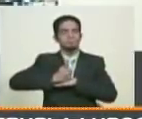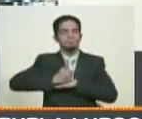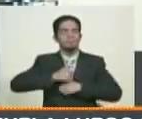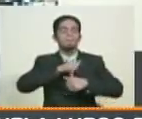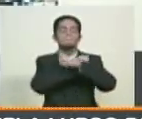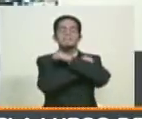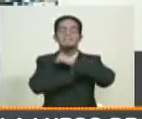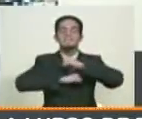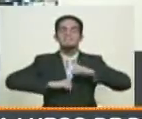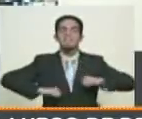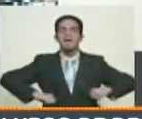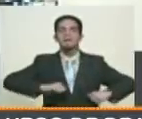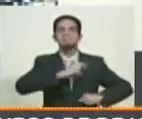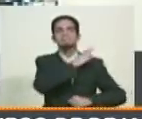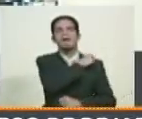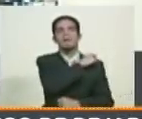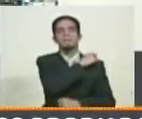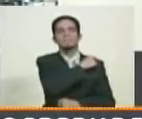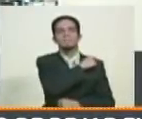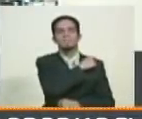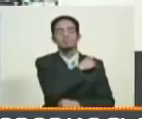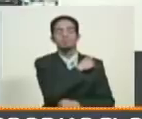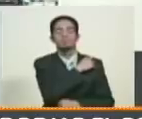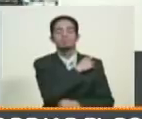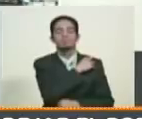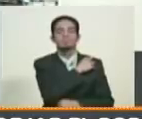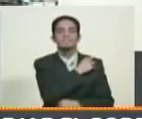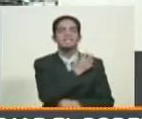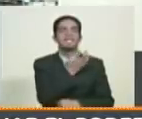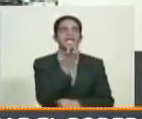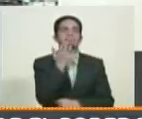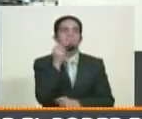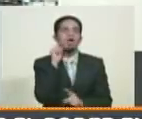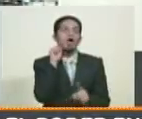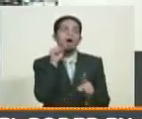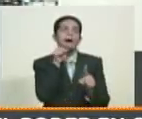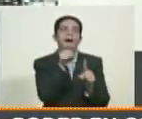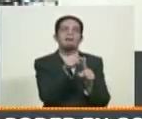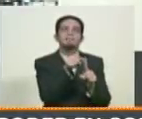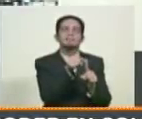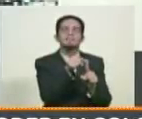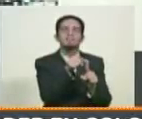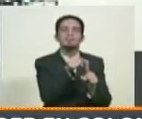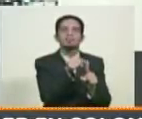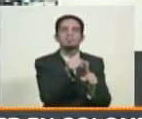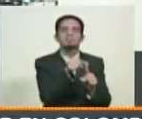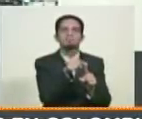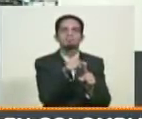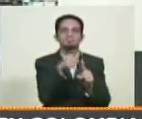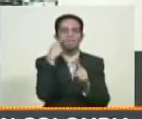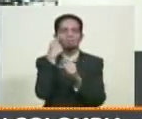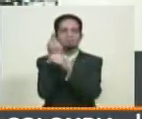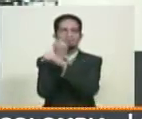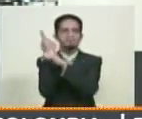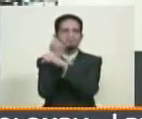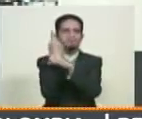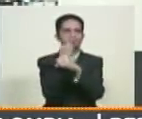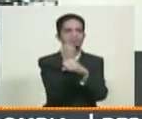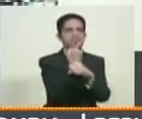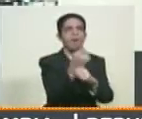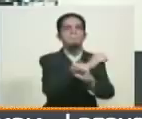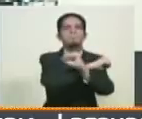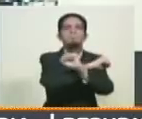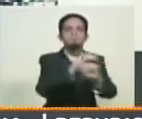militar, obviamente si el objetivo que era que el dron alcanzara con el explosivo la